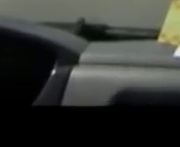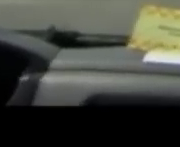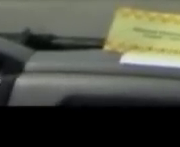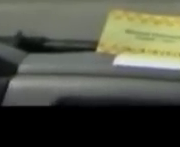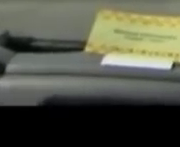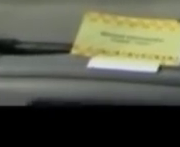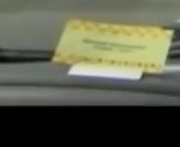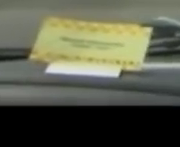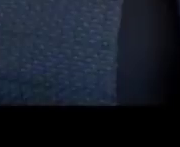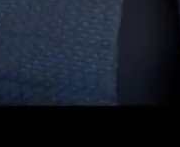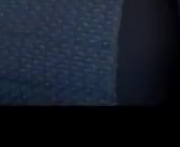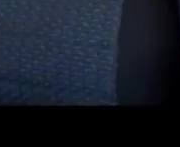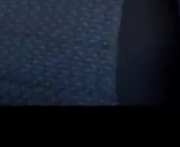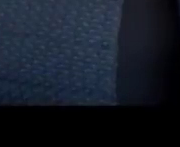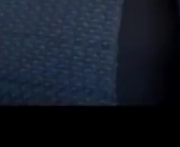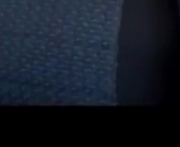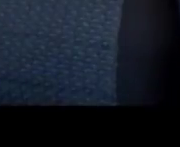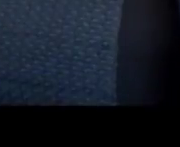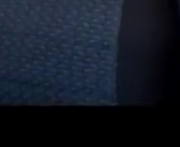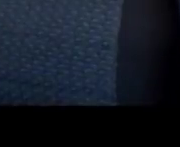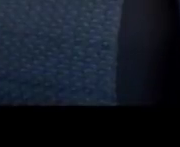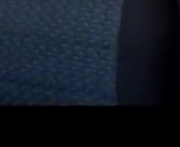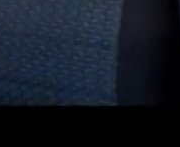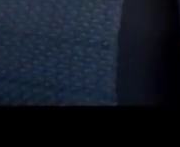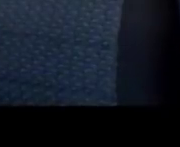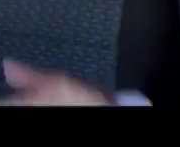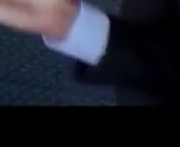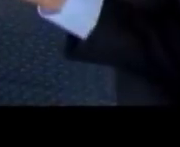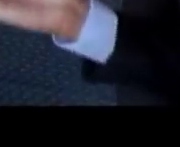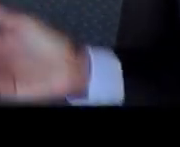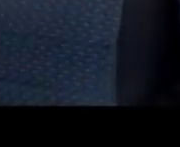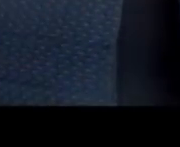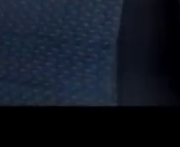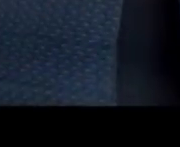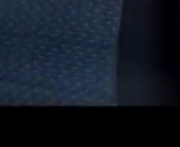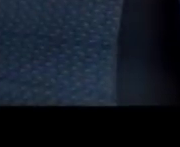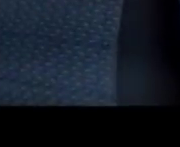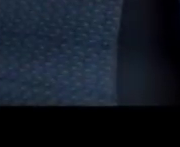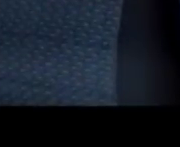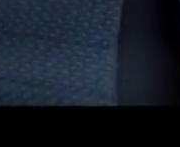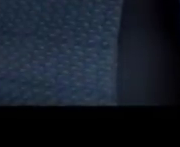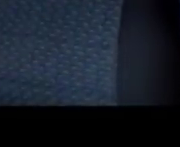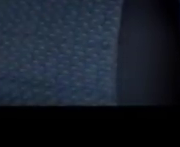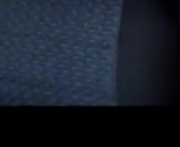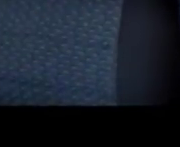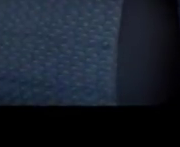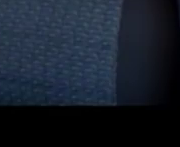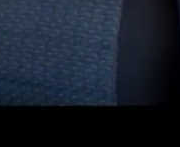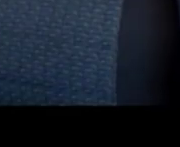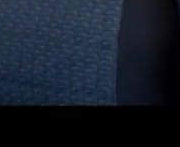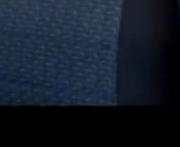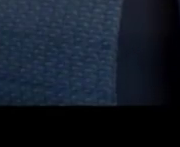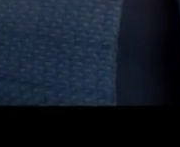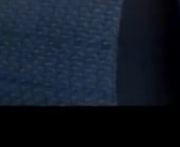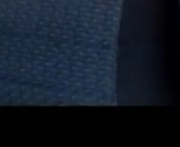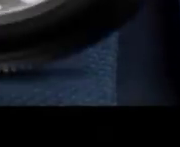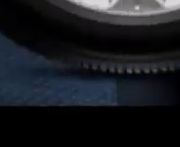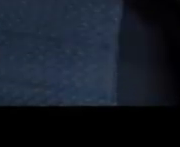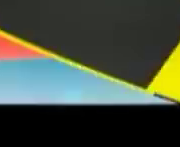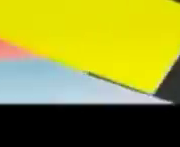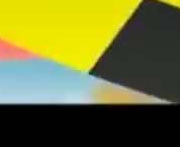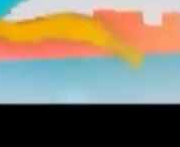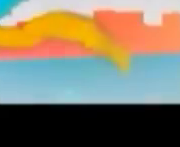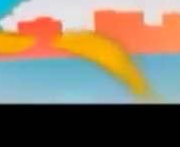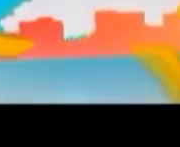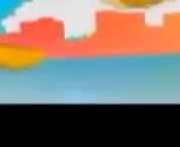Se metieron al motel. Te lo dije. Gente. ¿Qué? ¿Al motel? ¿Pero cómo se le ocurre, señor? Se me ocurre porque quiero agarrarlo con las manos en la masa. ¿En la moza no